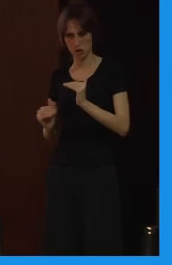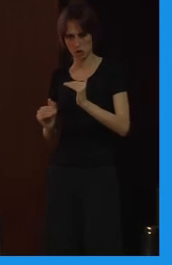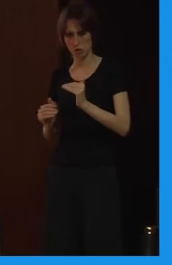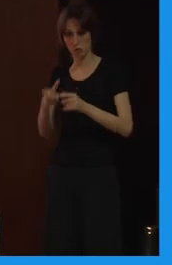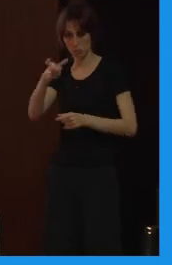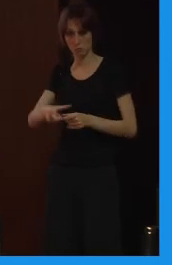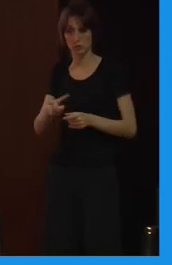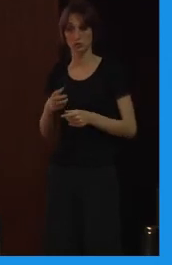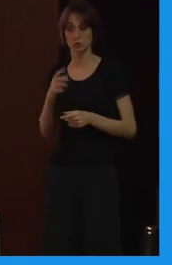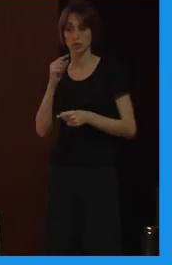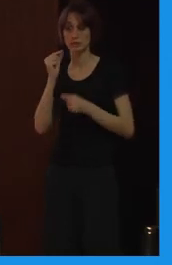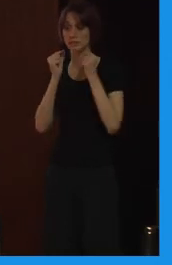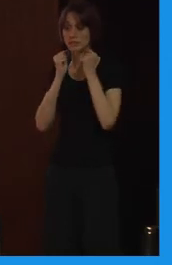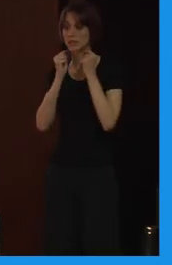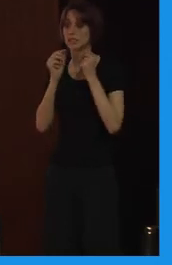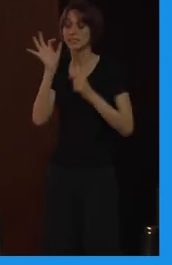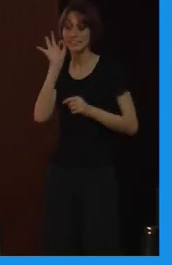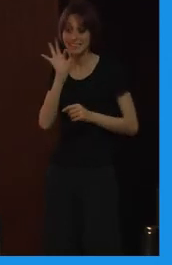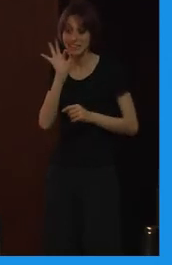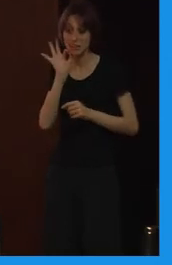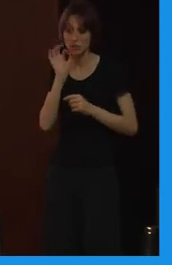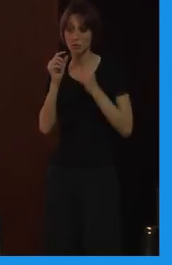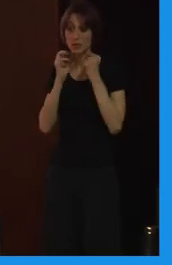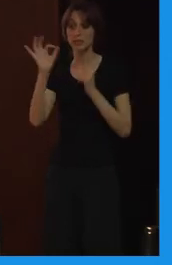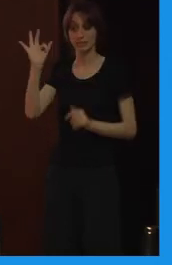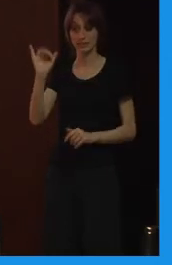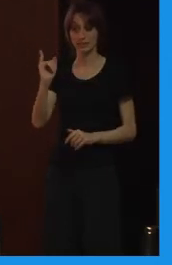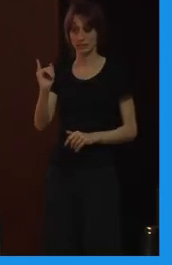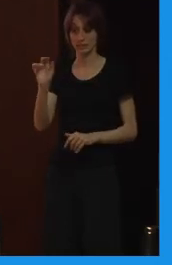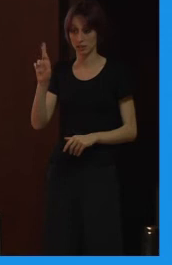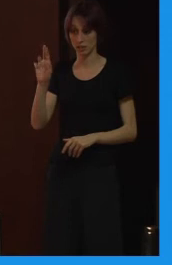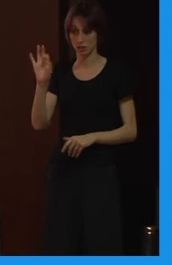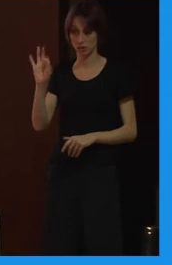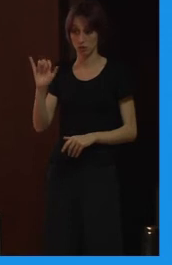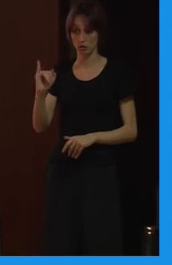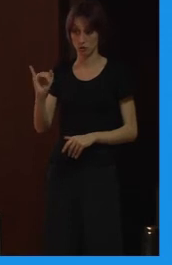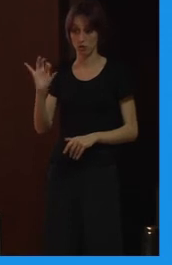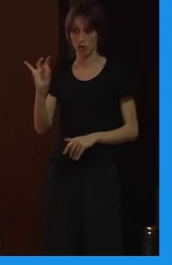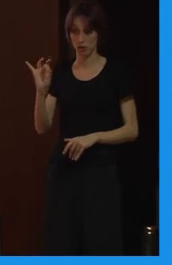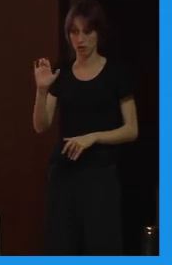El déficit de GH en el adulto también se parece realmente algo a la fibromialgia sin dolor,